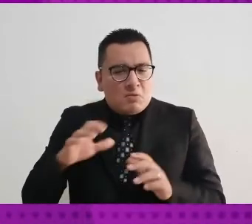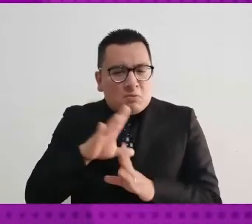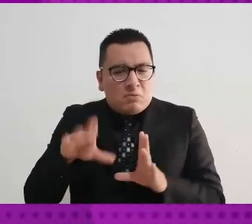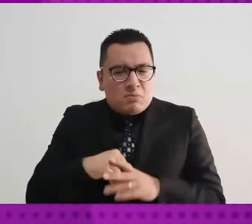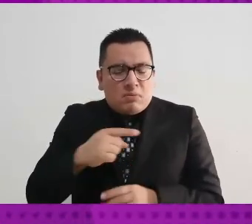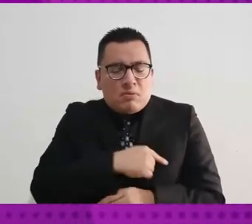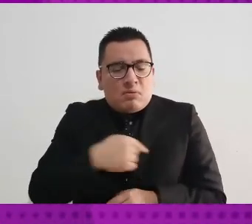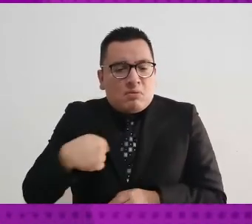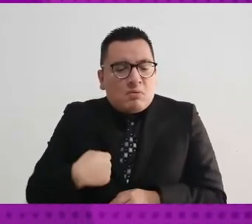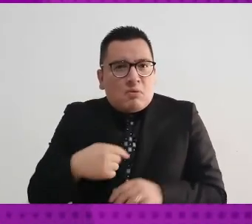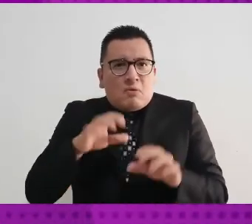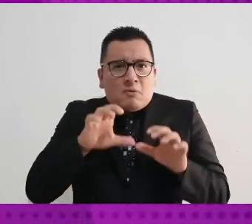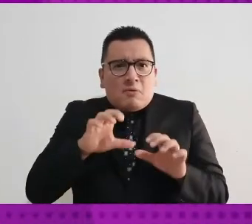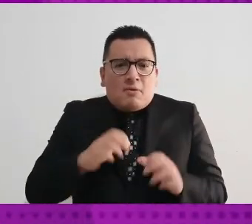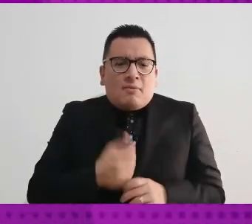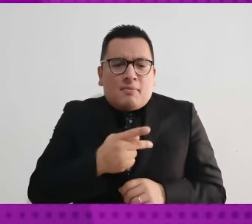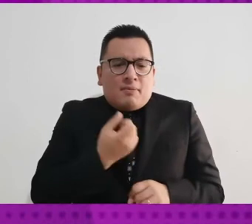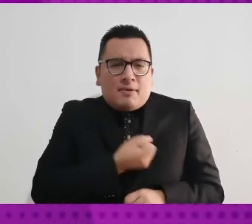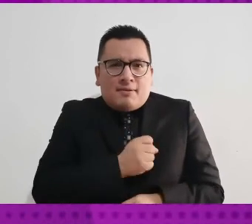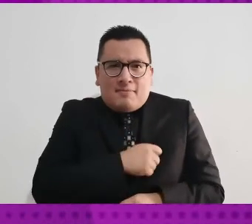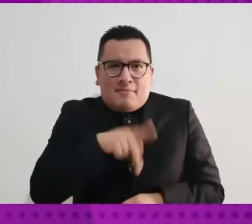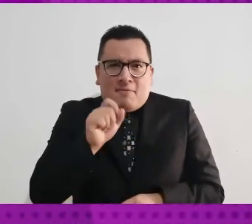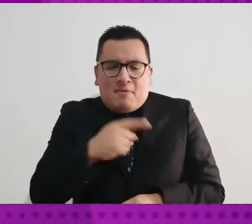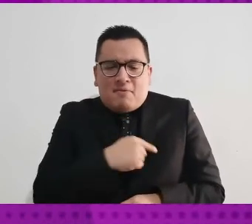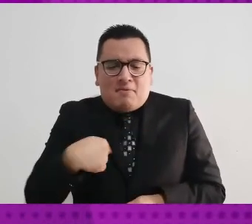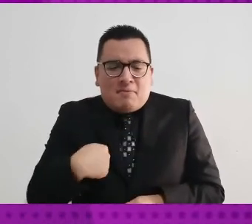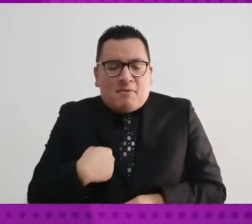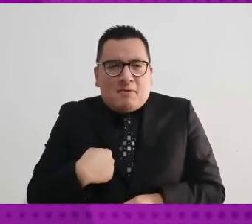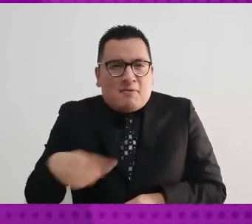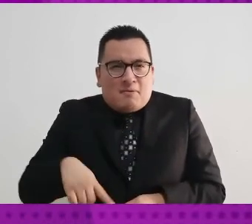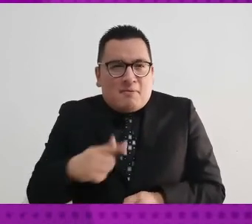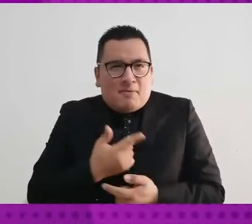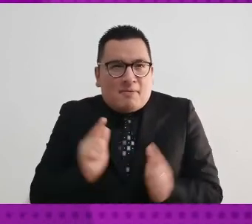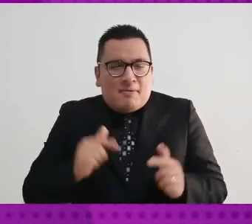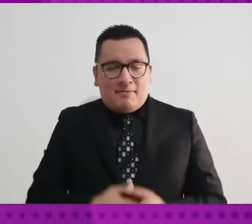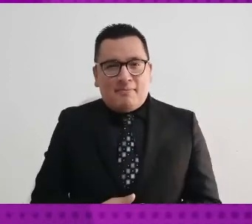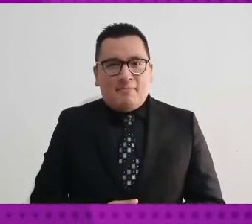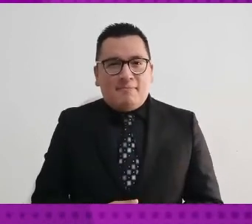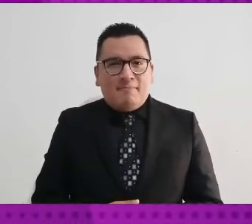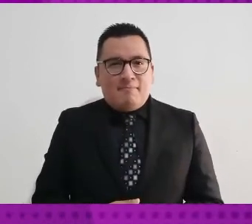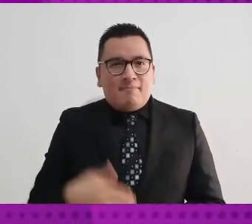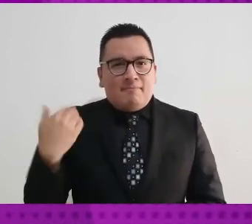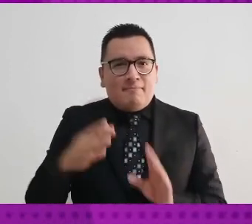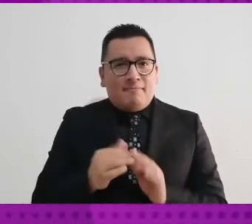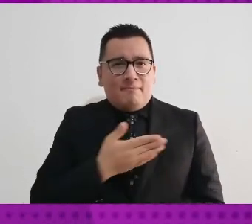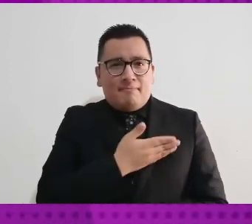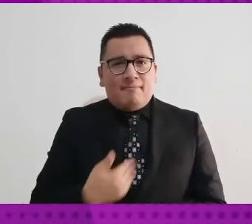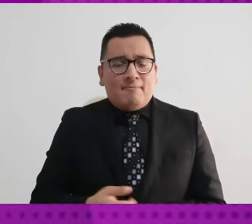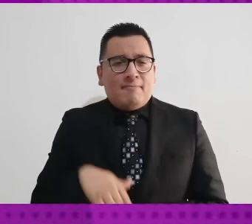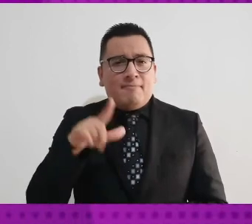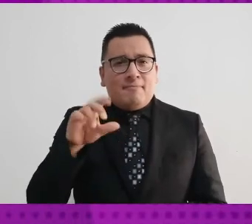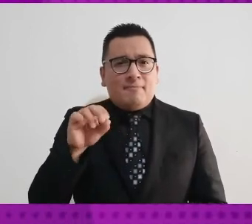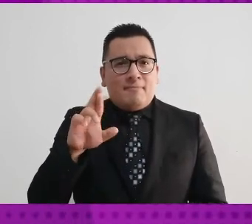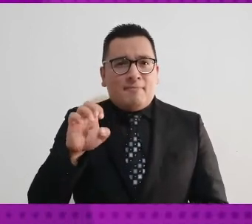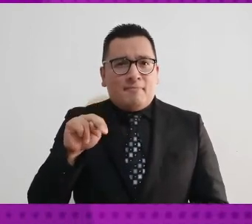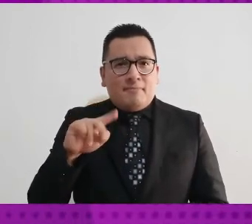para preservar su salud, pero también para preservar nuestra democracia. Y ya lo dijo recientemente nuestro presidente